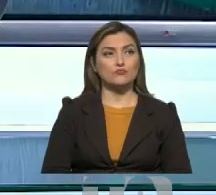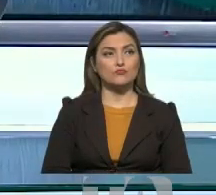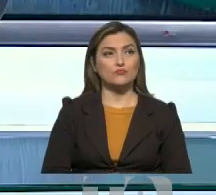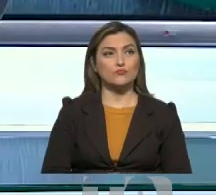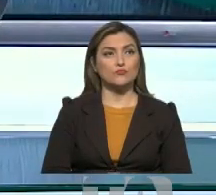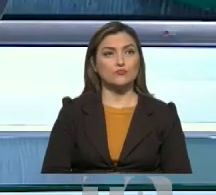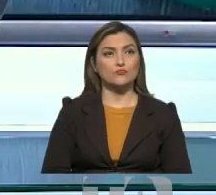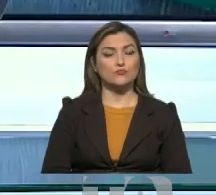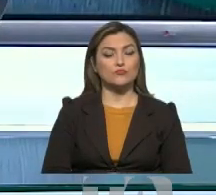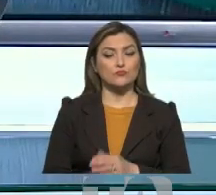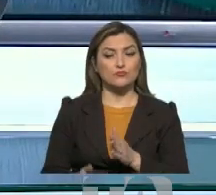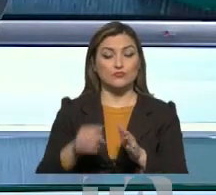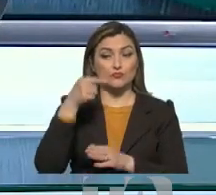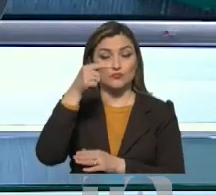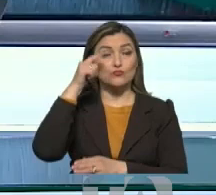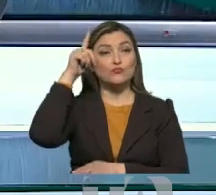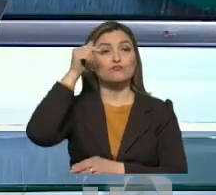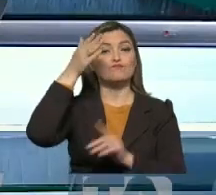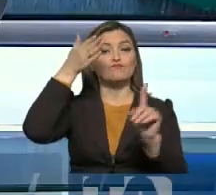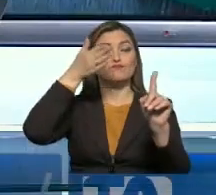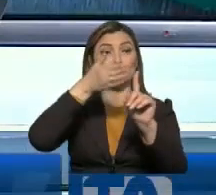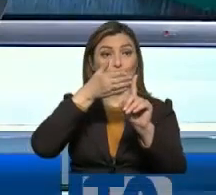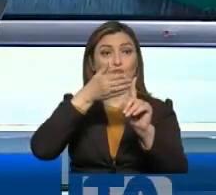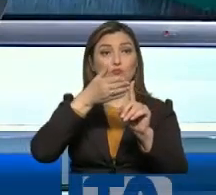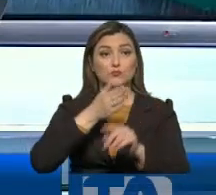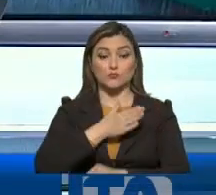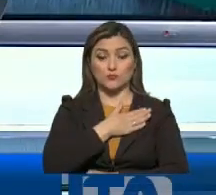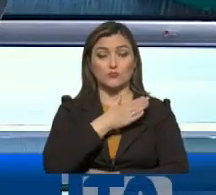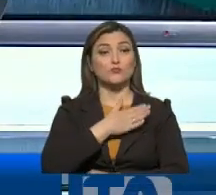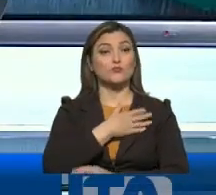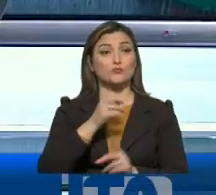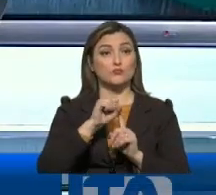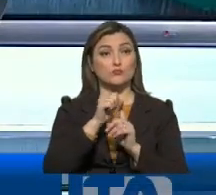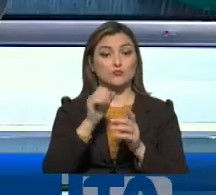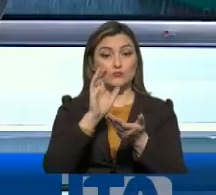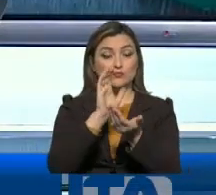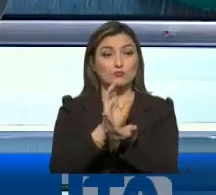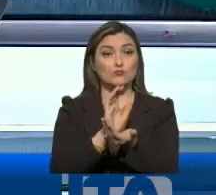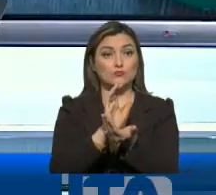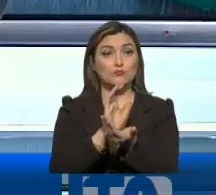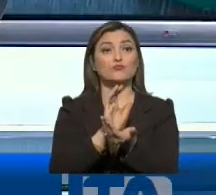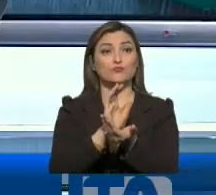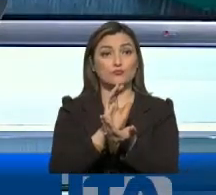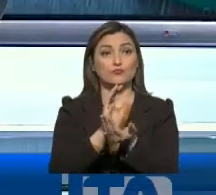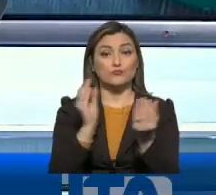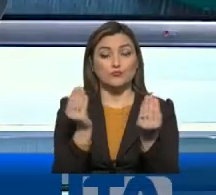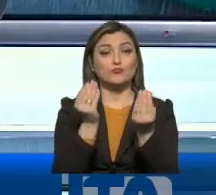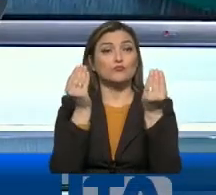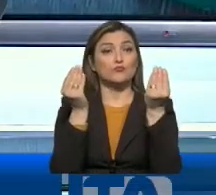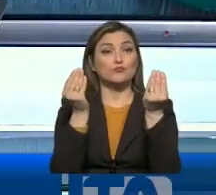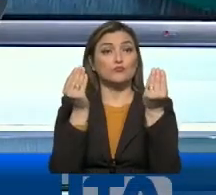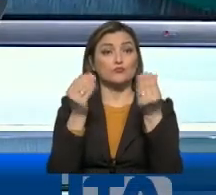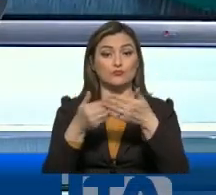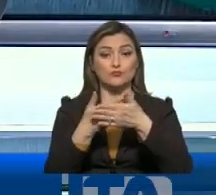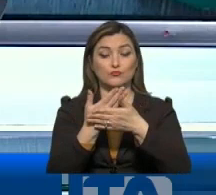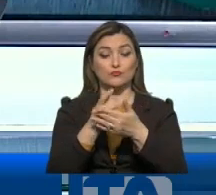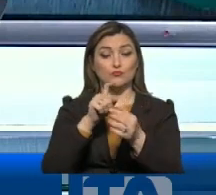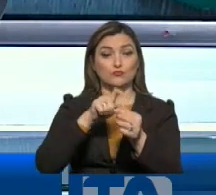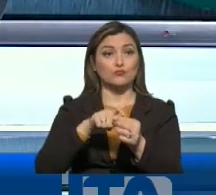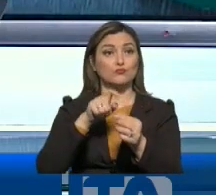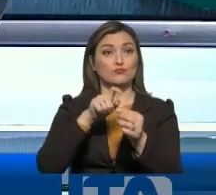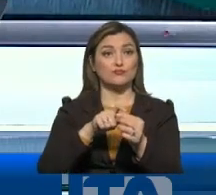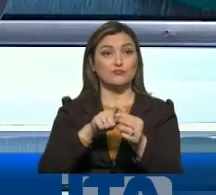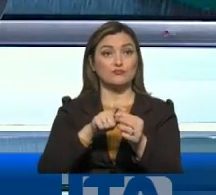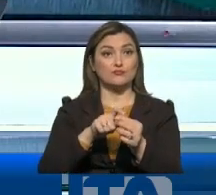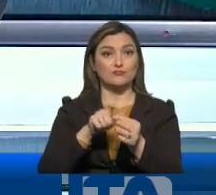un reto del próximo gobierno será generar confianza para el sistema de seguridad social los jóvenes llamados a ser los nuevos aportantes no